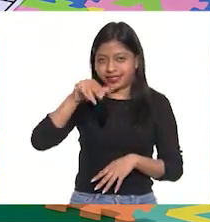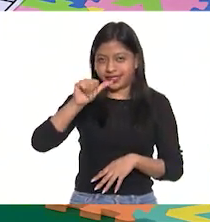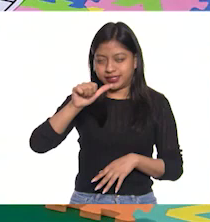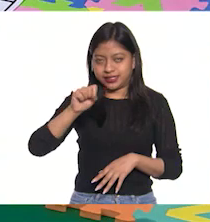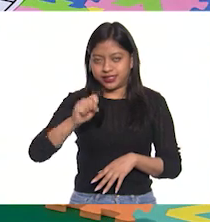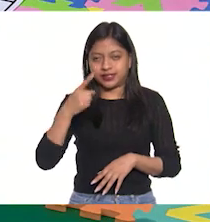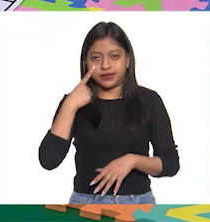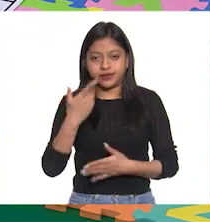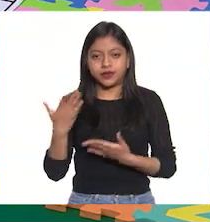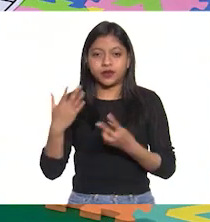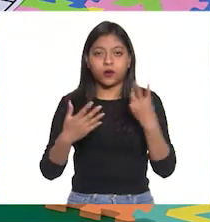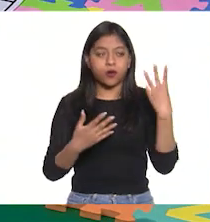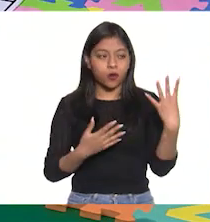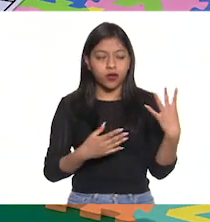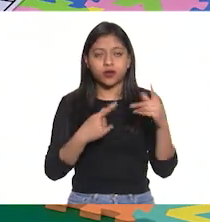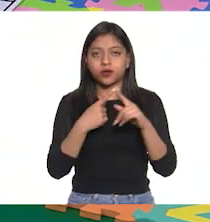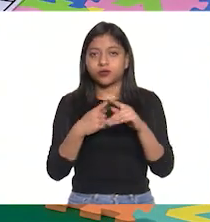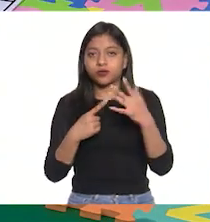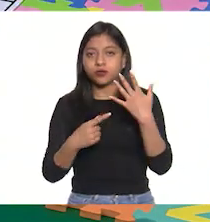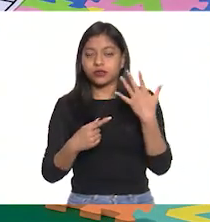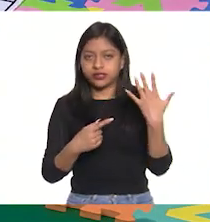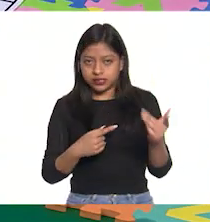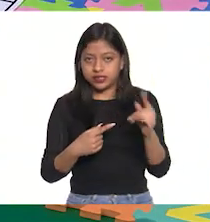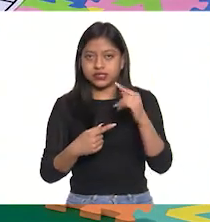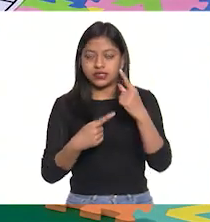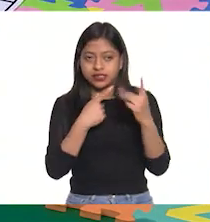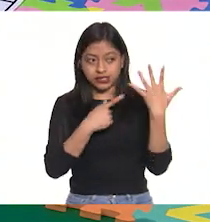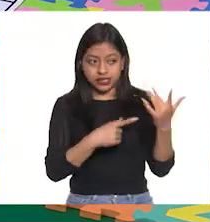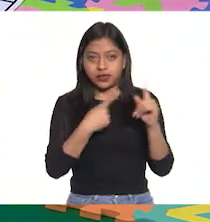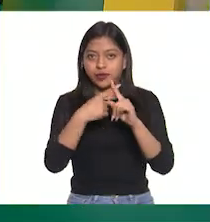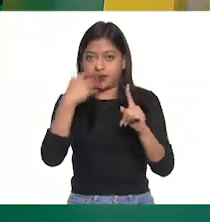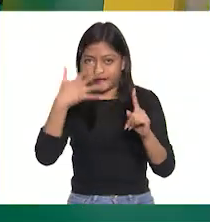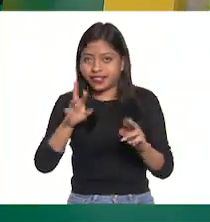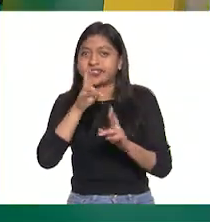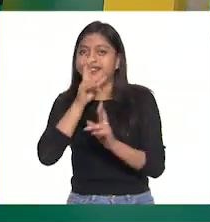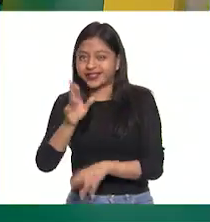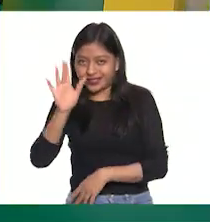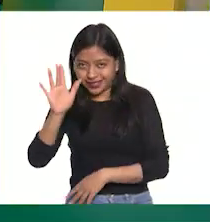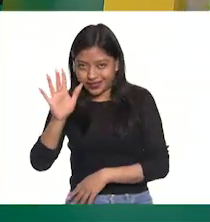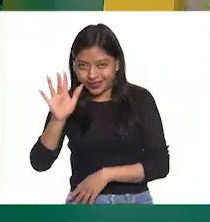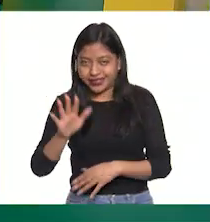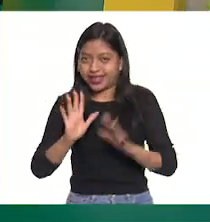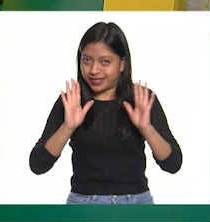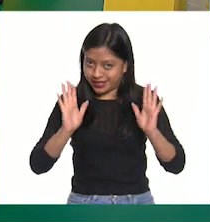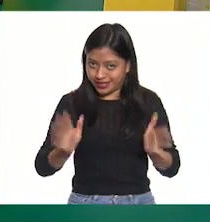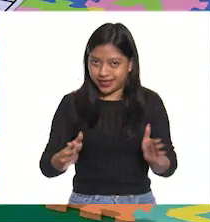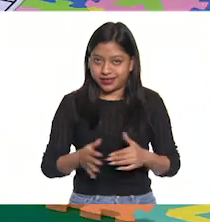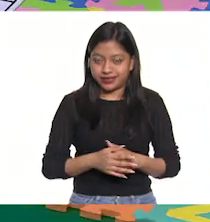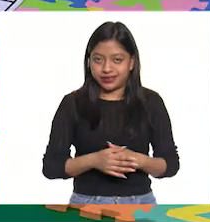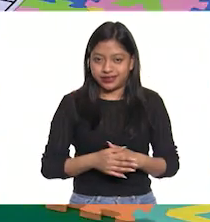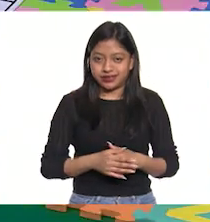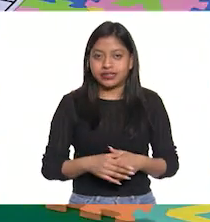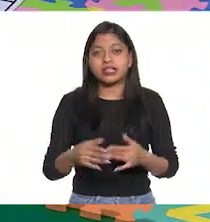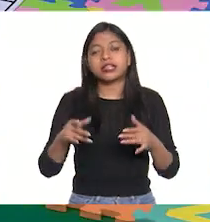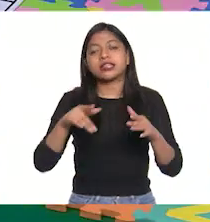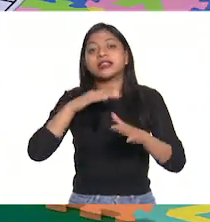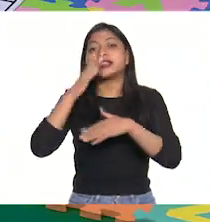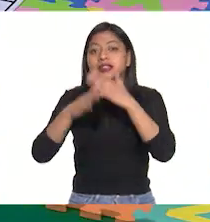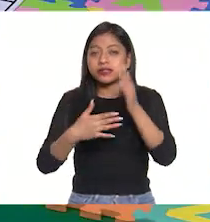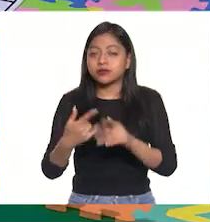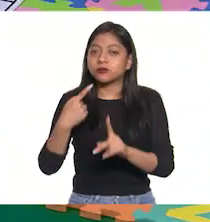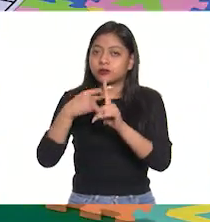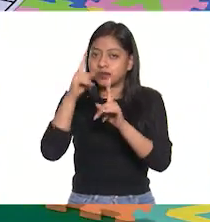decenas, tres decenas, cuatro decenas, cinco decenas, que son 50. Y luego, nuestras centenas.